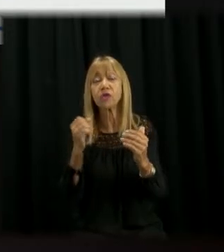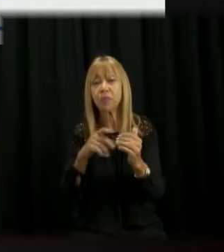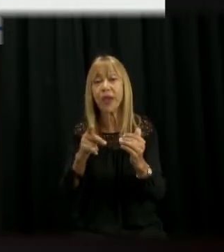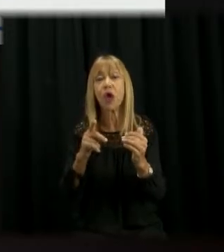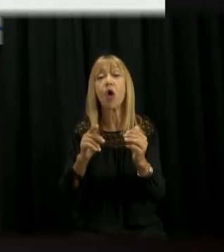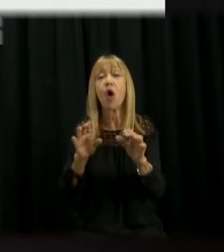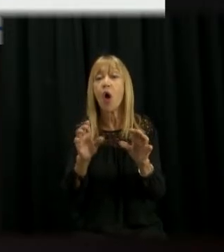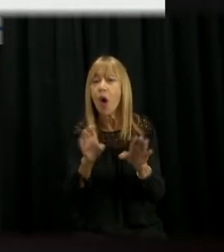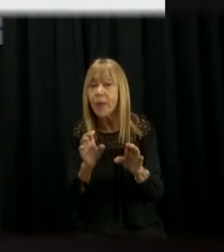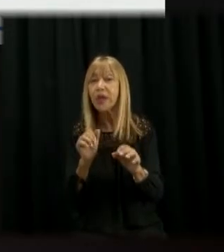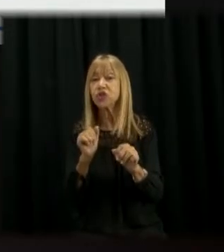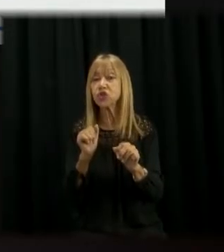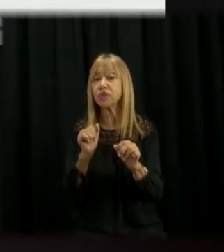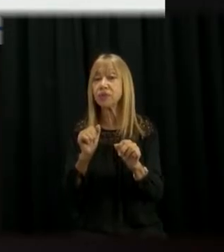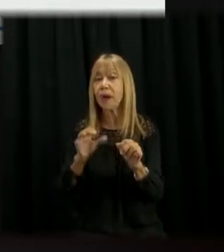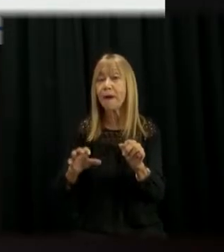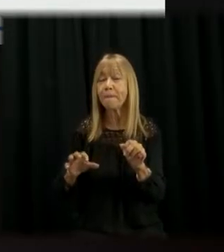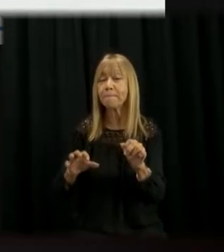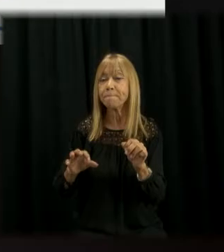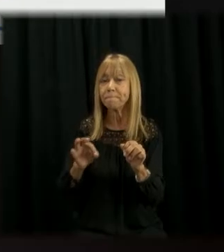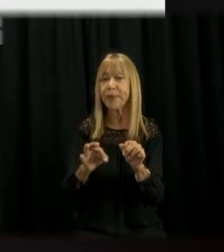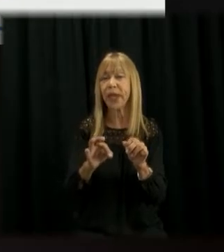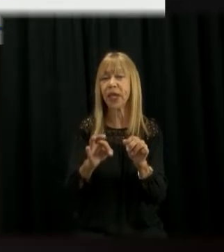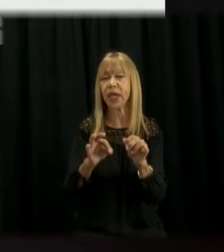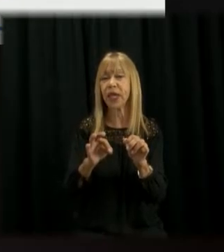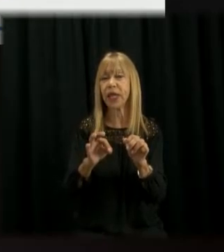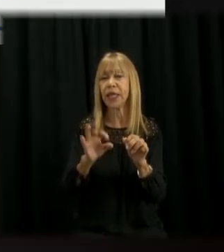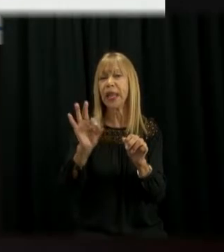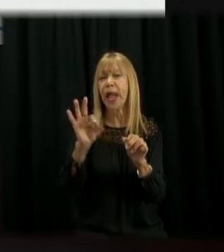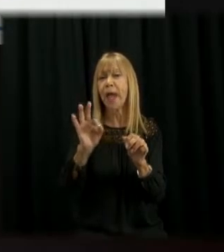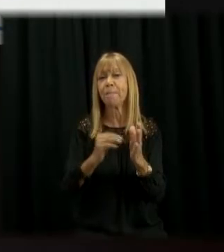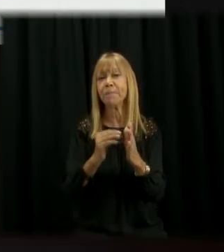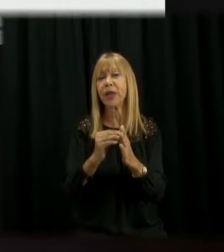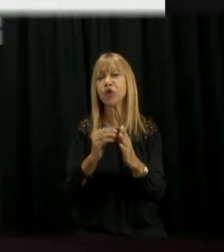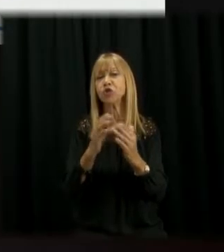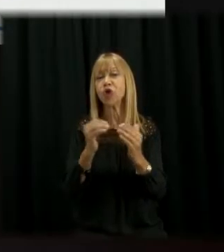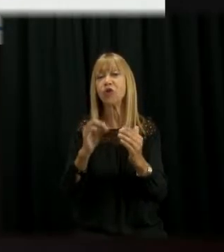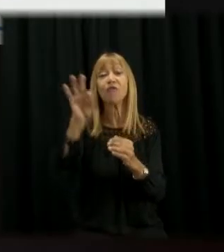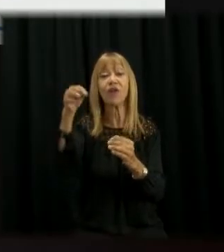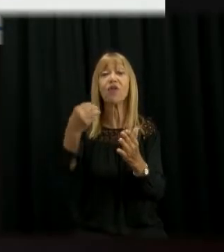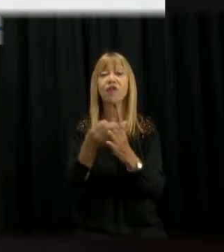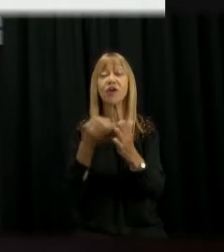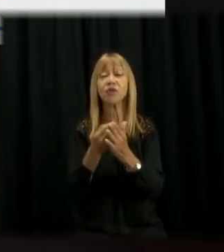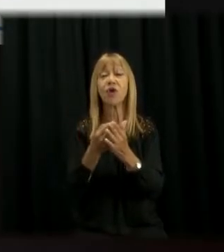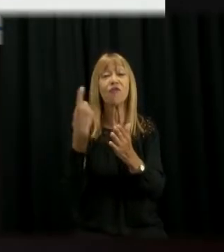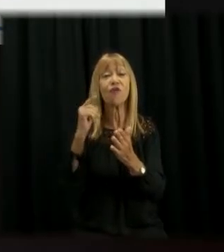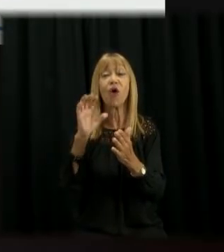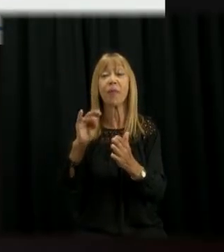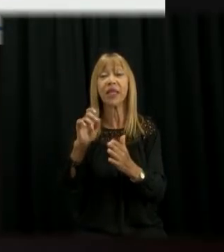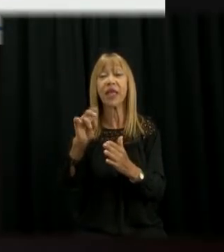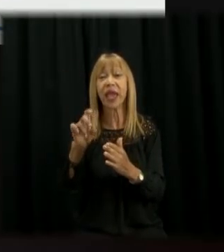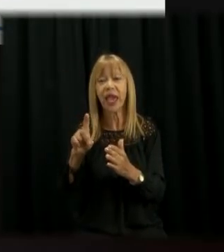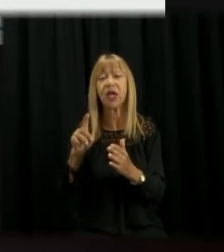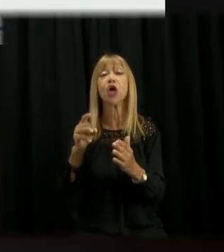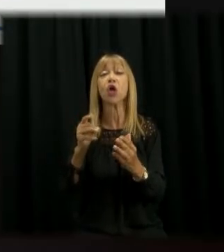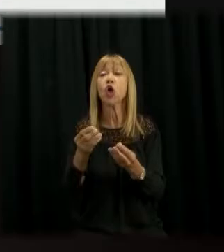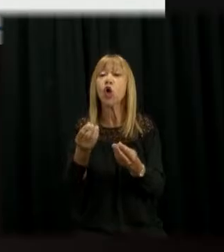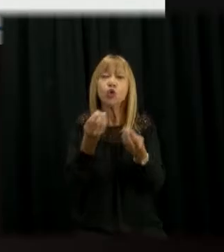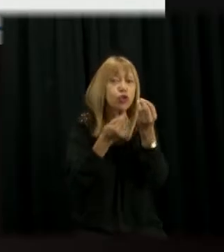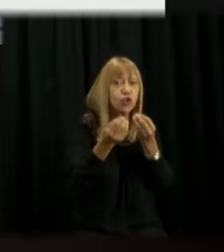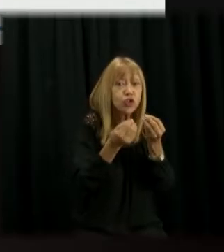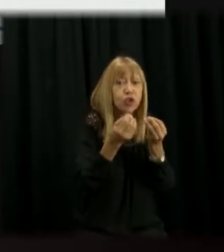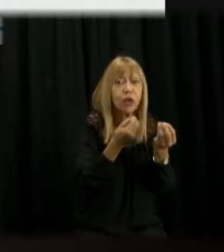para la nómina, OPEX y obligaciones de PAYGO. 9 mil millones van de los fondos